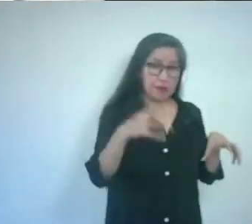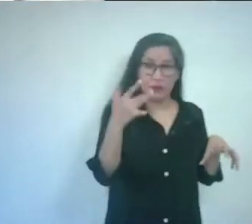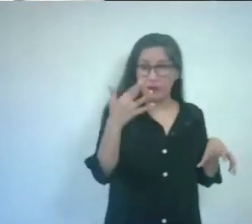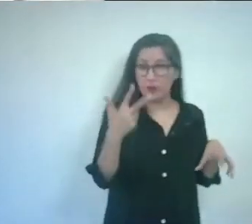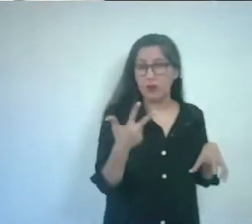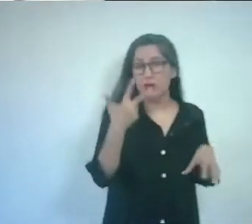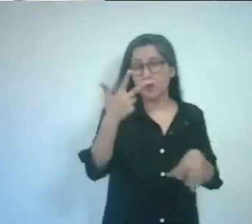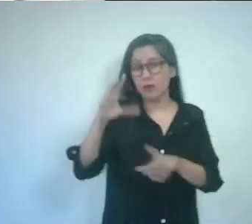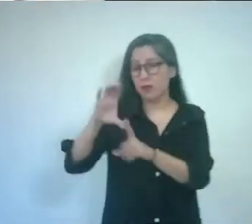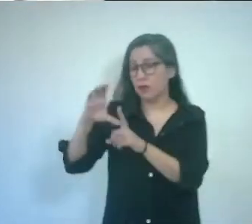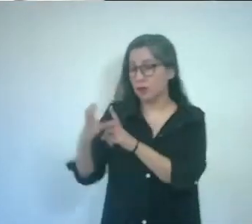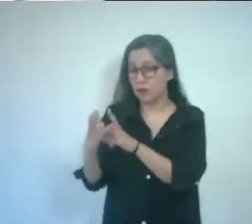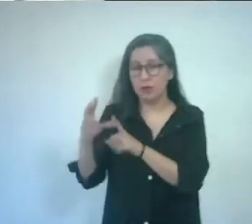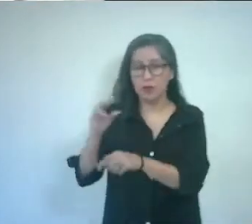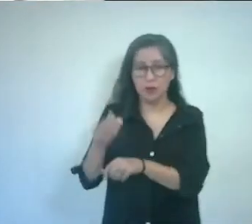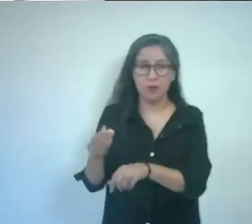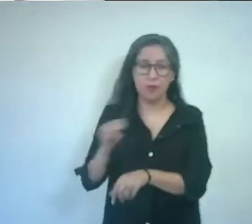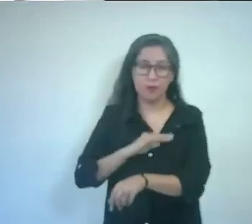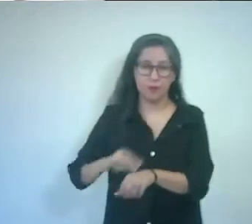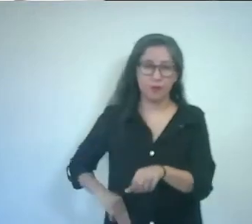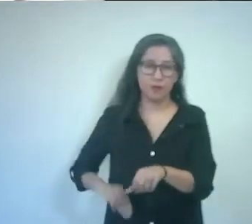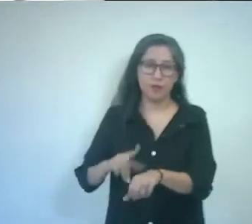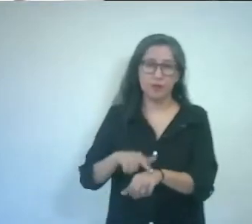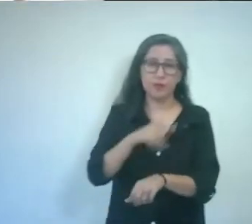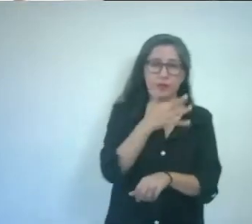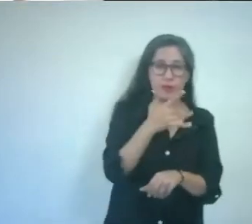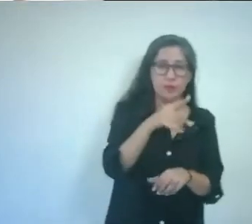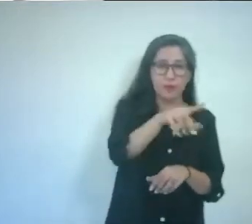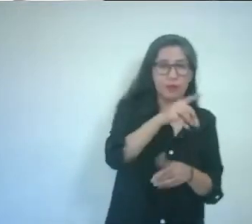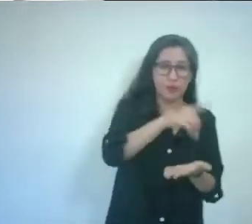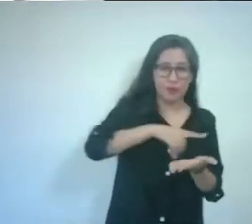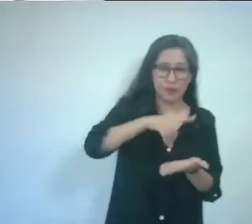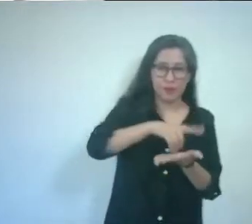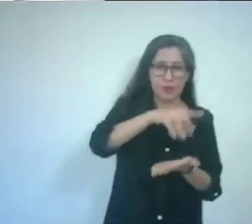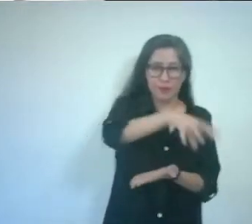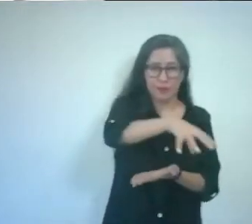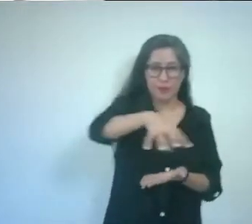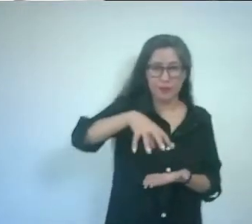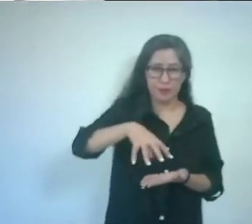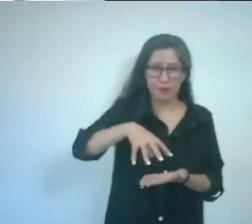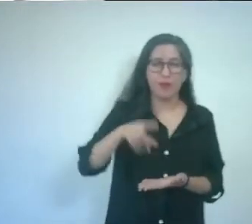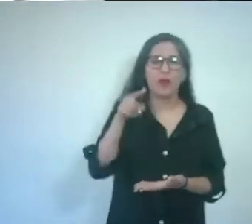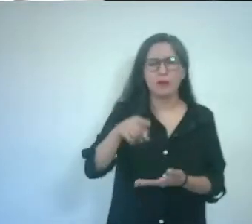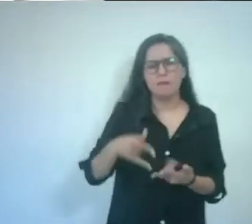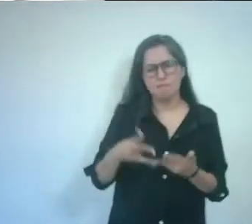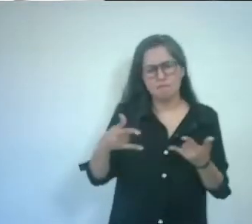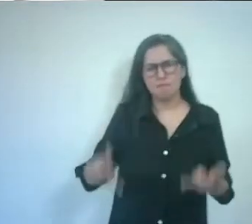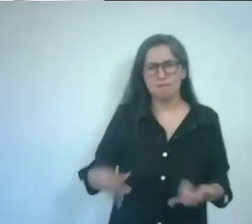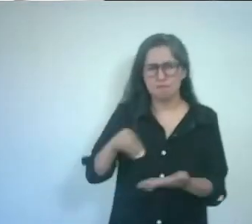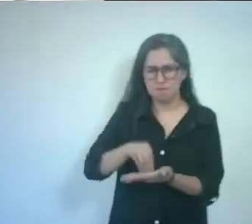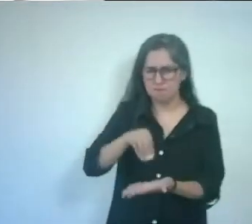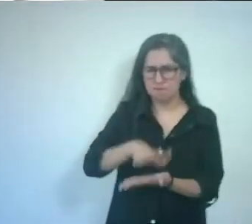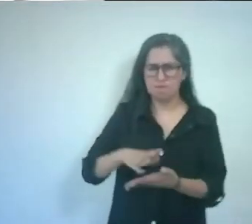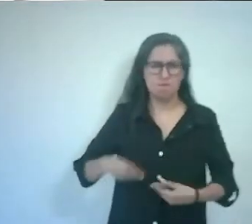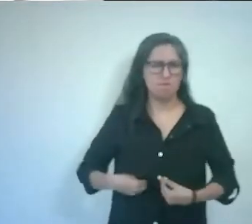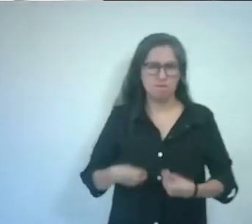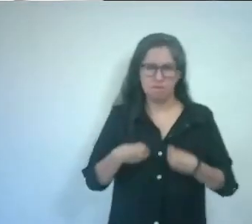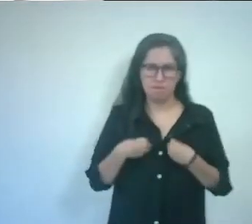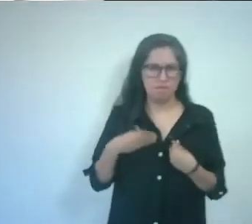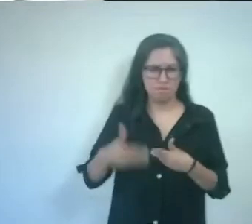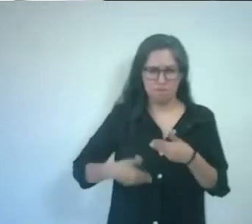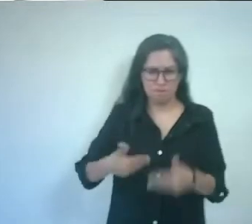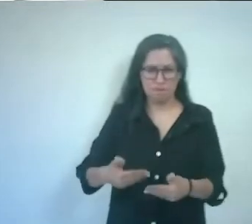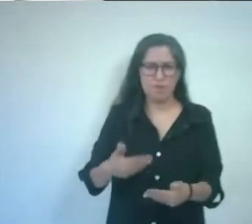comités municipales, las 15 comisiones distritales, que están ahí poniendo su historia de vida y están ahí poniendo